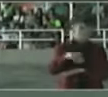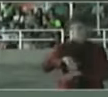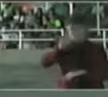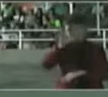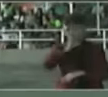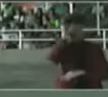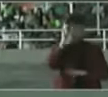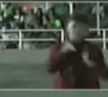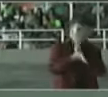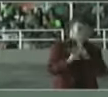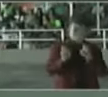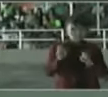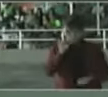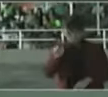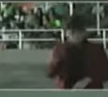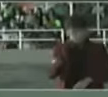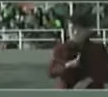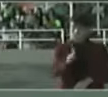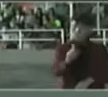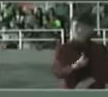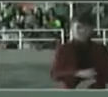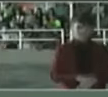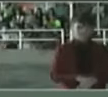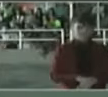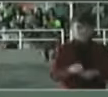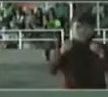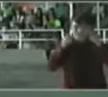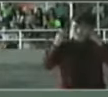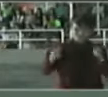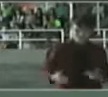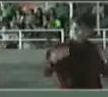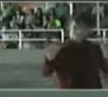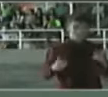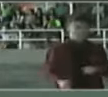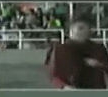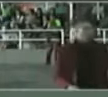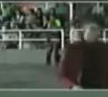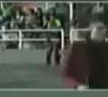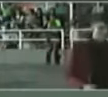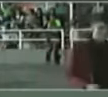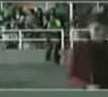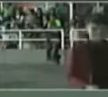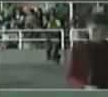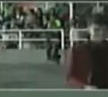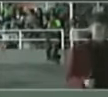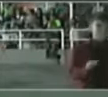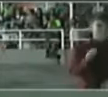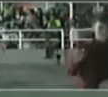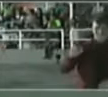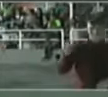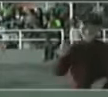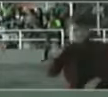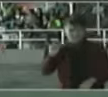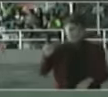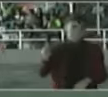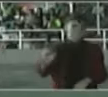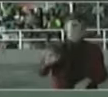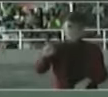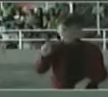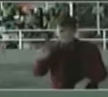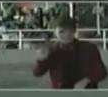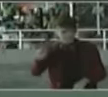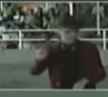citado. No fue tan famoso quizás como Elías o como Eliseo o como el propio Jeremías, pero